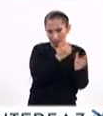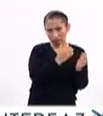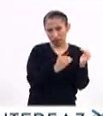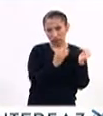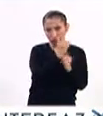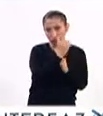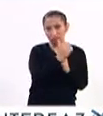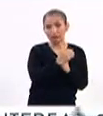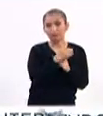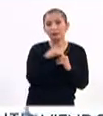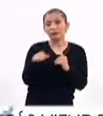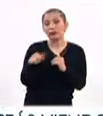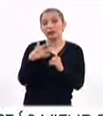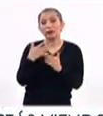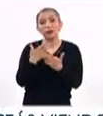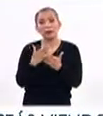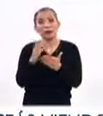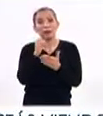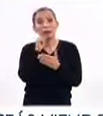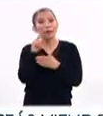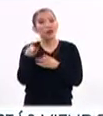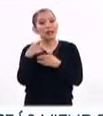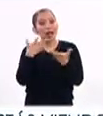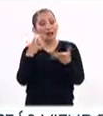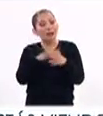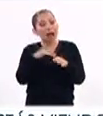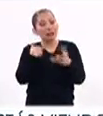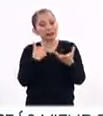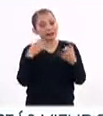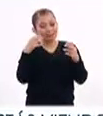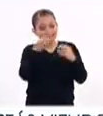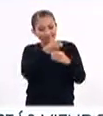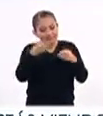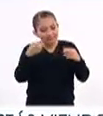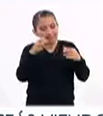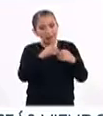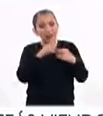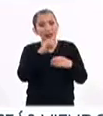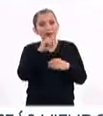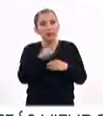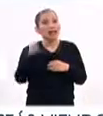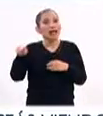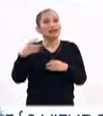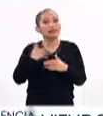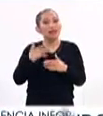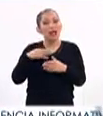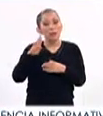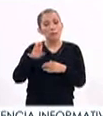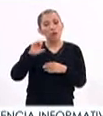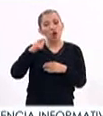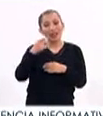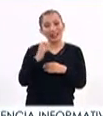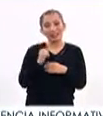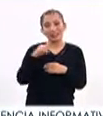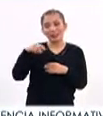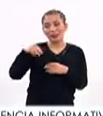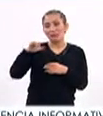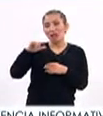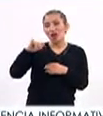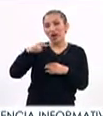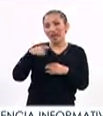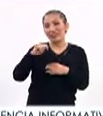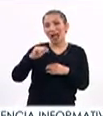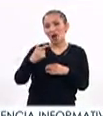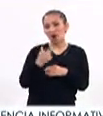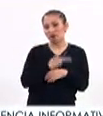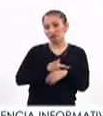sofisticada si quieres, y no por otra cosa, sino porque es la que está más armada, sino también entra ese Borges de la milonga y del